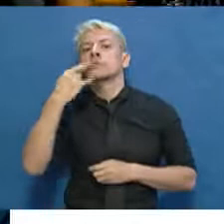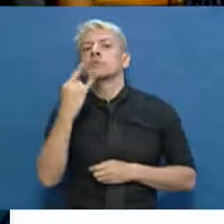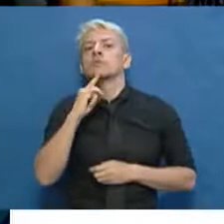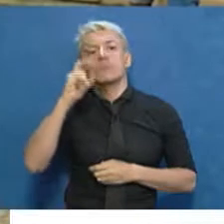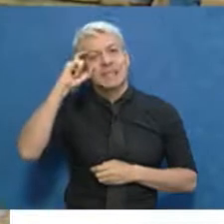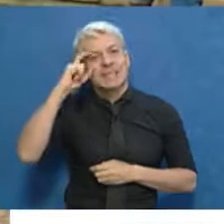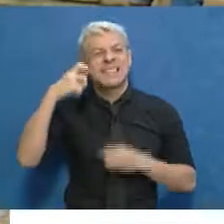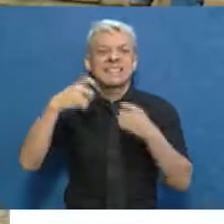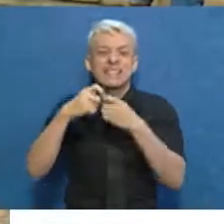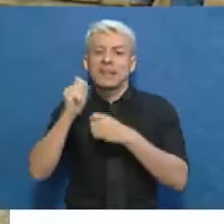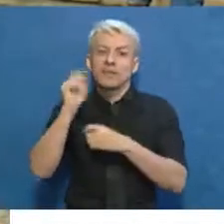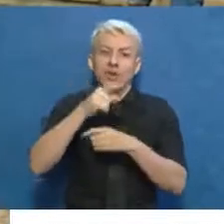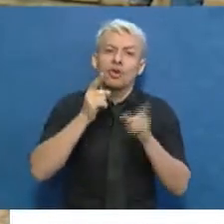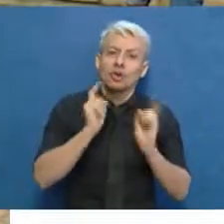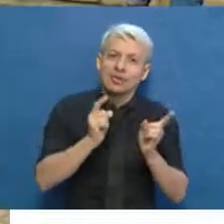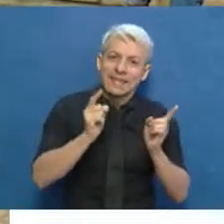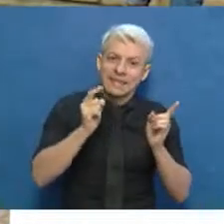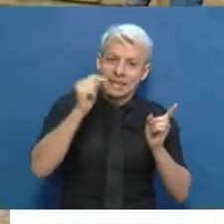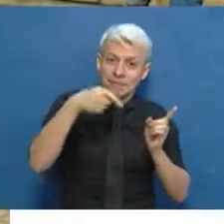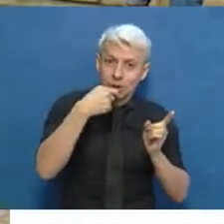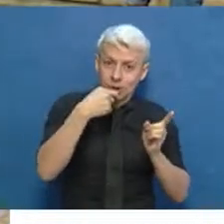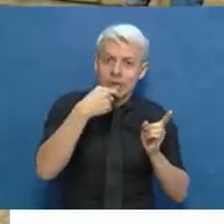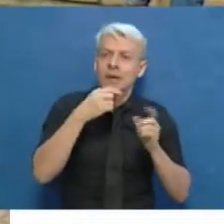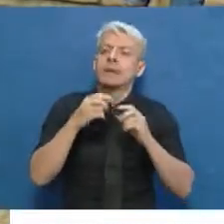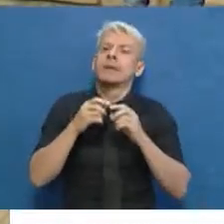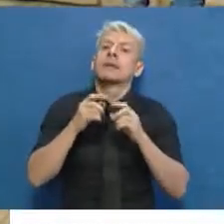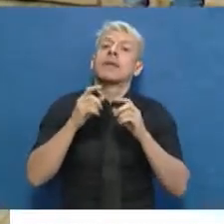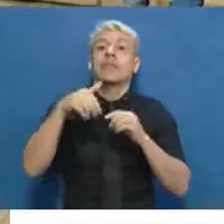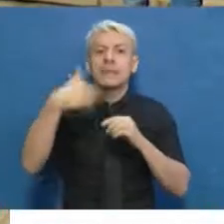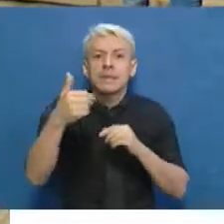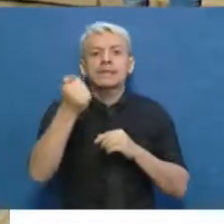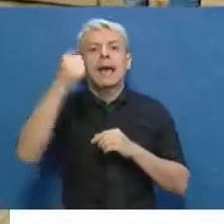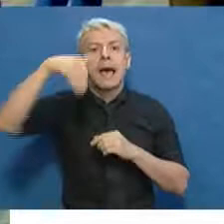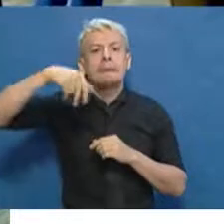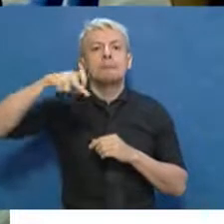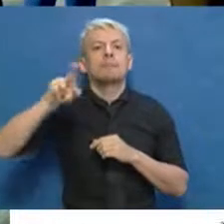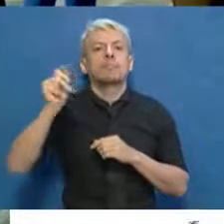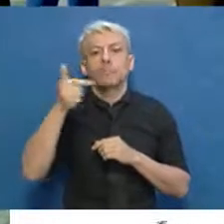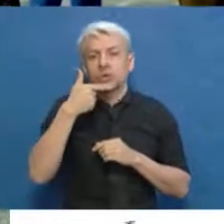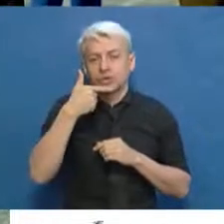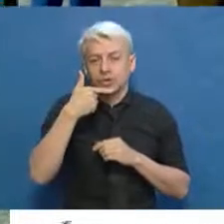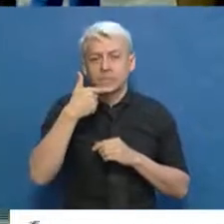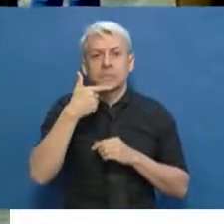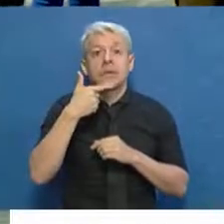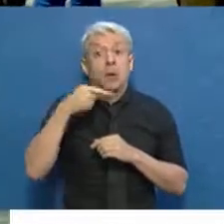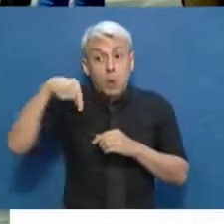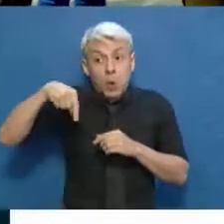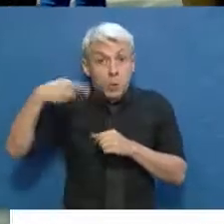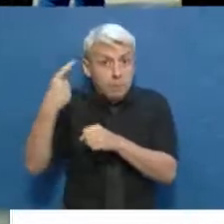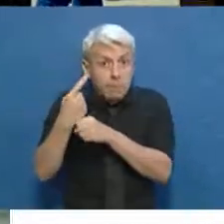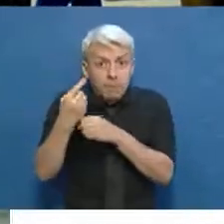sindicato de los docentes aquí en Mendoza, luego vendrá AMPROS, pero hoy en definitiva lo primero que se hizo